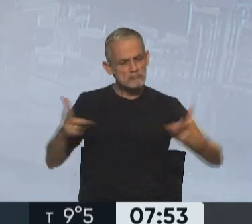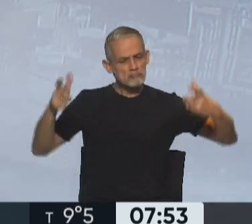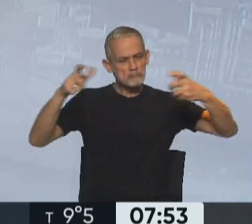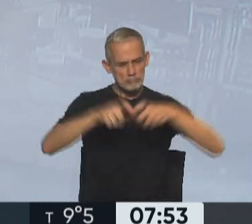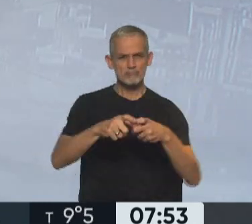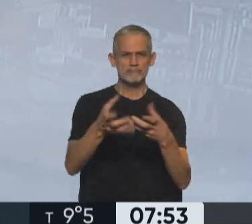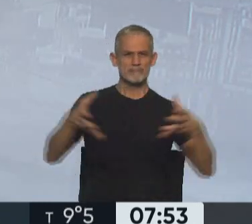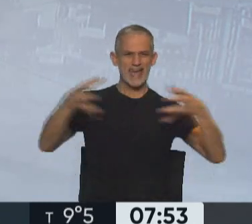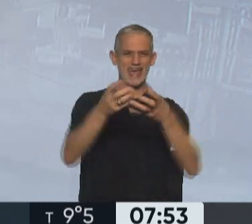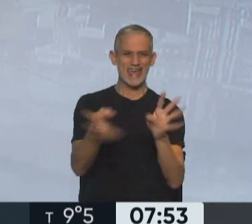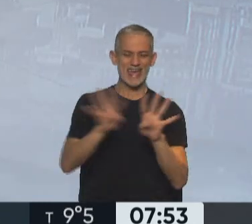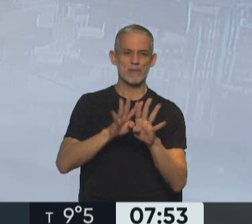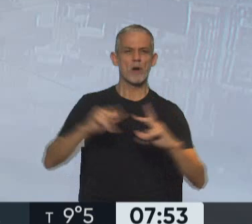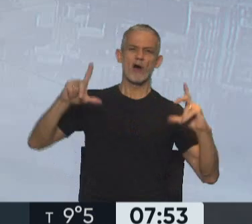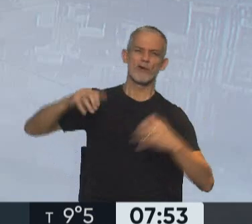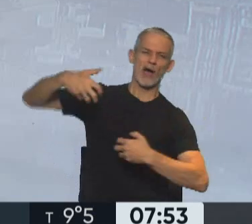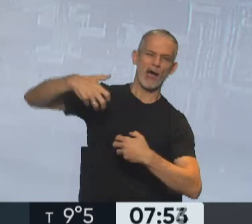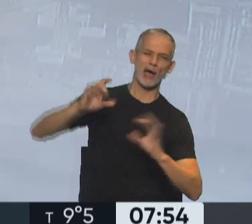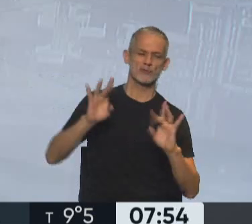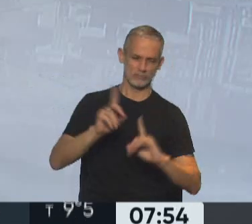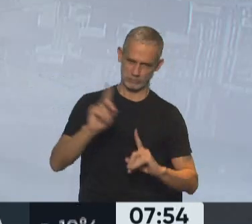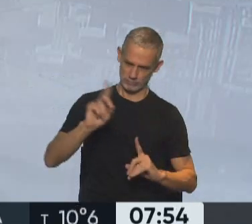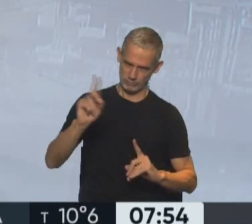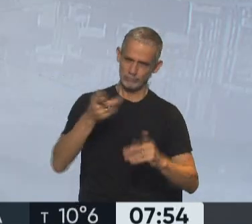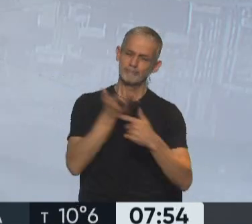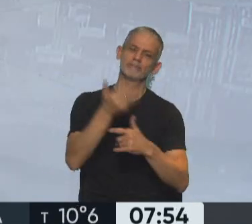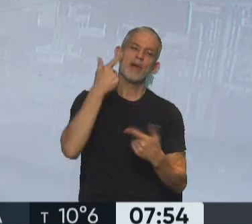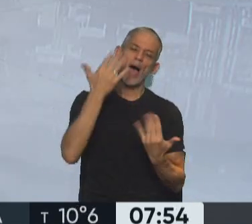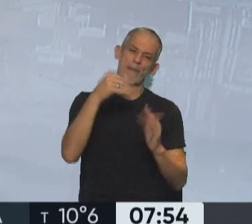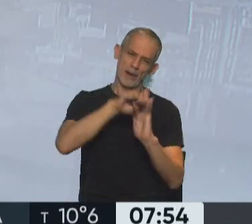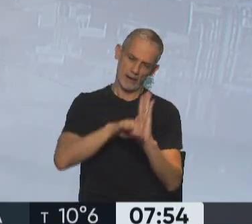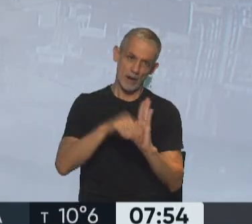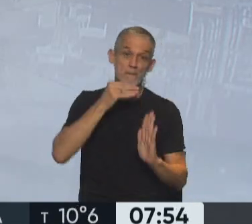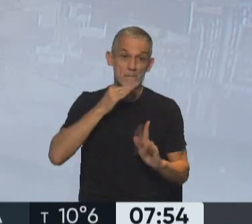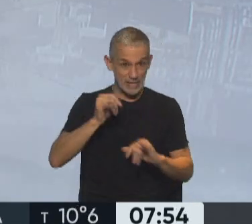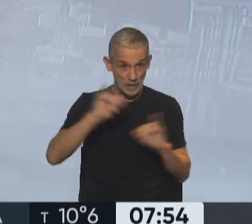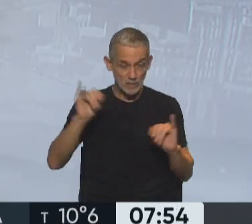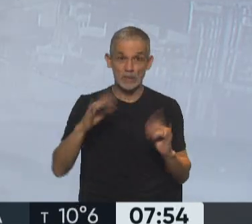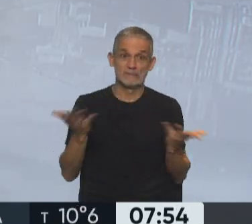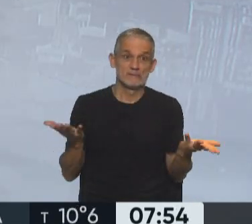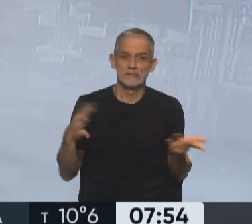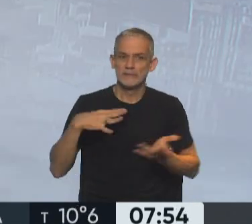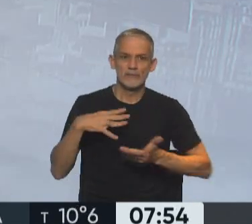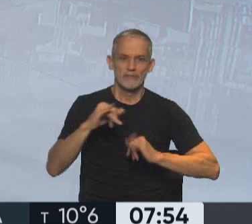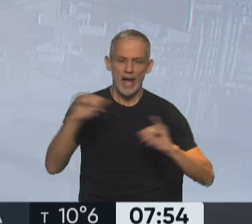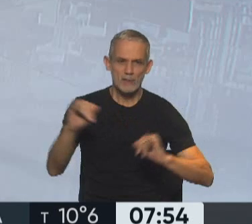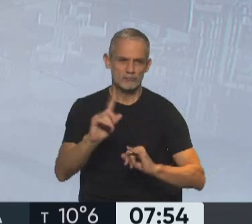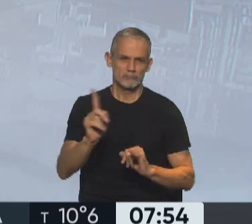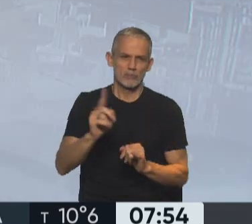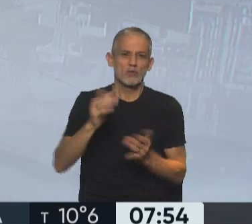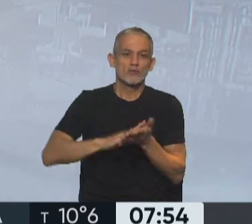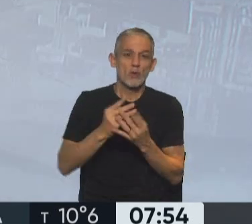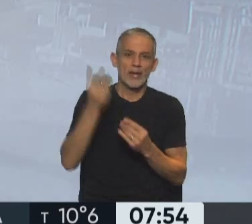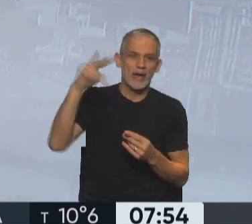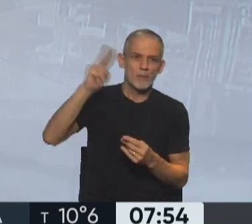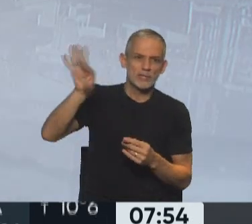equipo económico, pero no para la foto. Es decir, está reclamando medidas, si bien Massa advirtió que todavía no puede anunciar nada, por ejemplo, respecto a